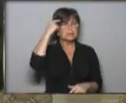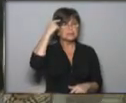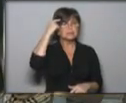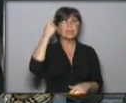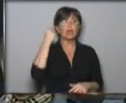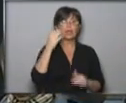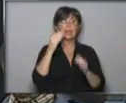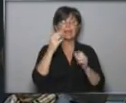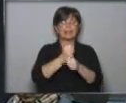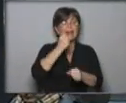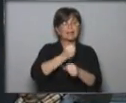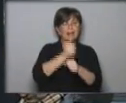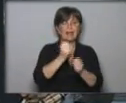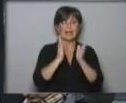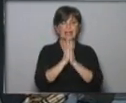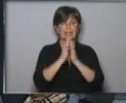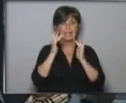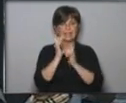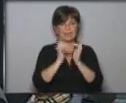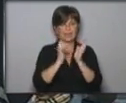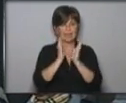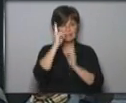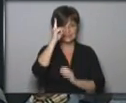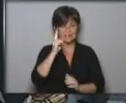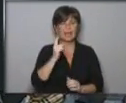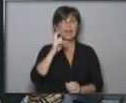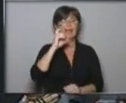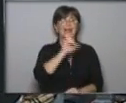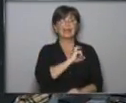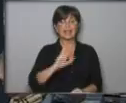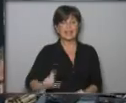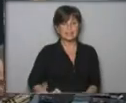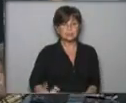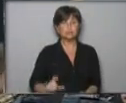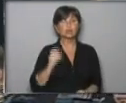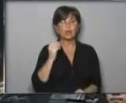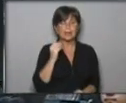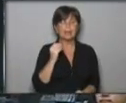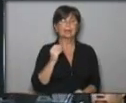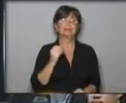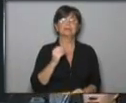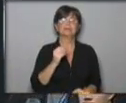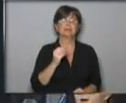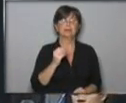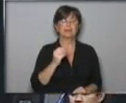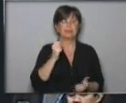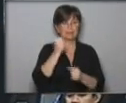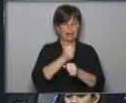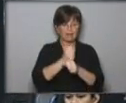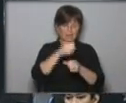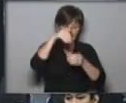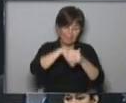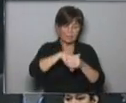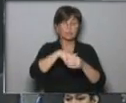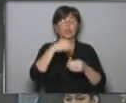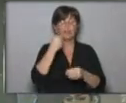hoy hace. Cristo es el pastor de la Iglesia, pero su presencia en la historia pasa a través de la libertad